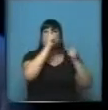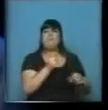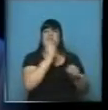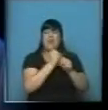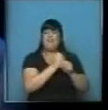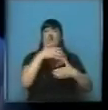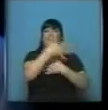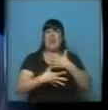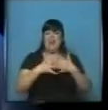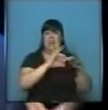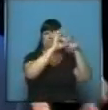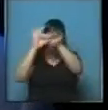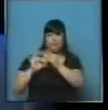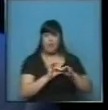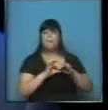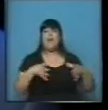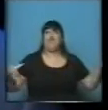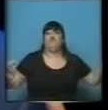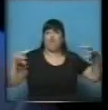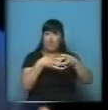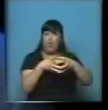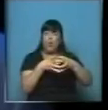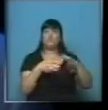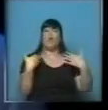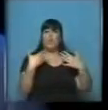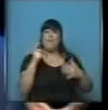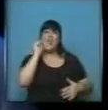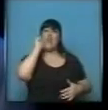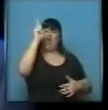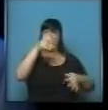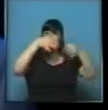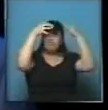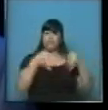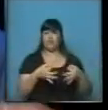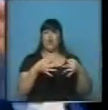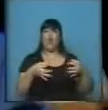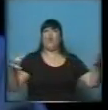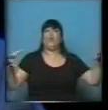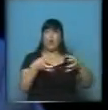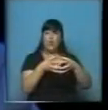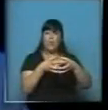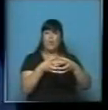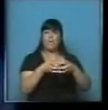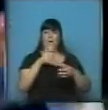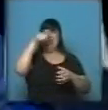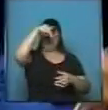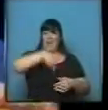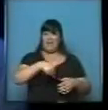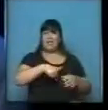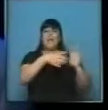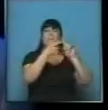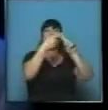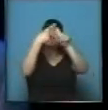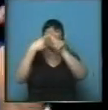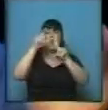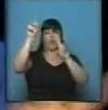países latinoamericanos para que juntos logremos consolidar un bloque para que desde aquí vincularnos con